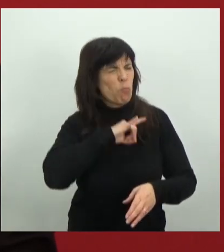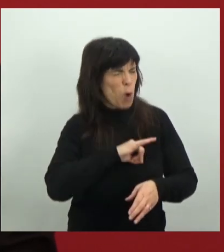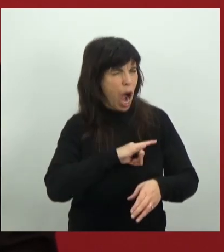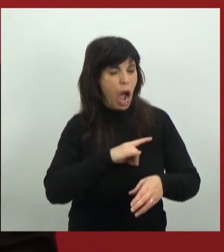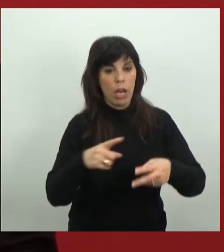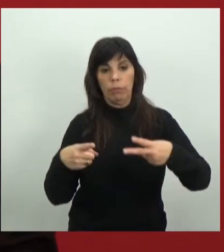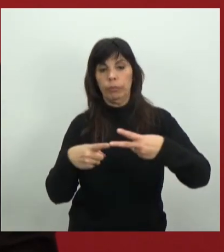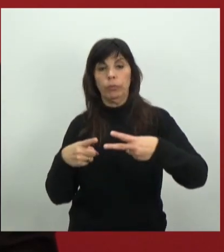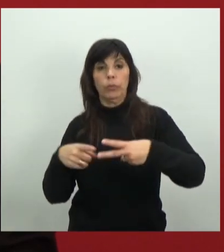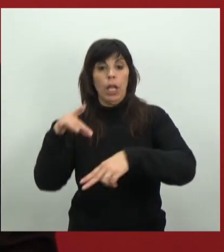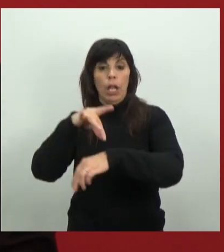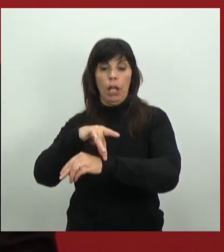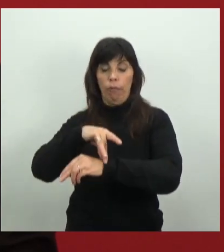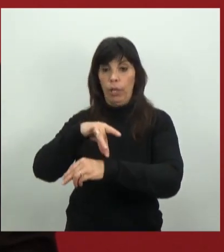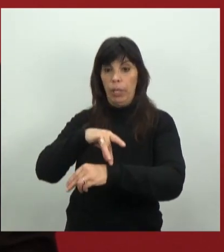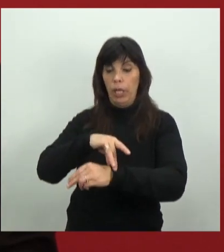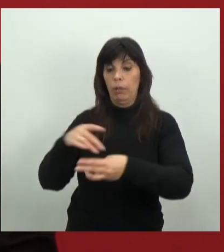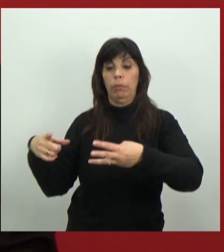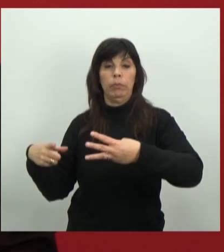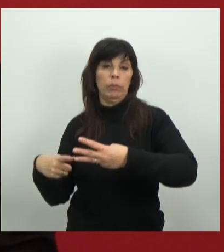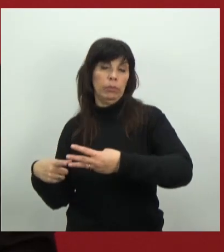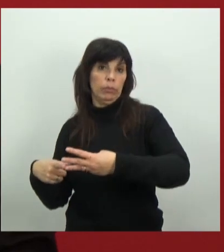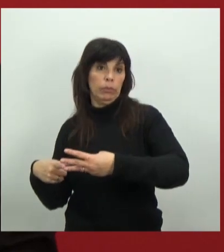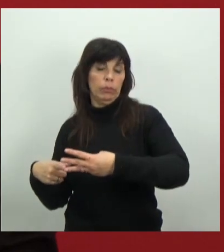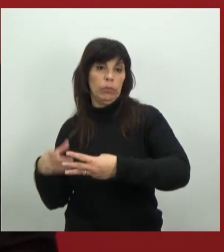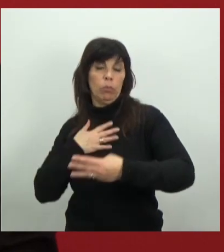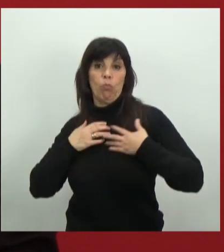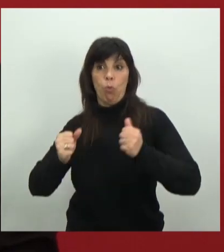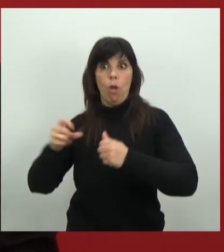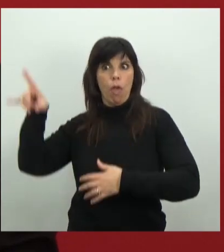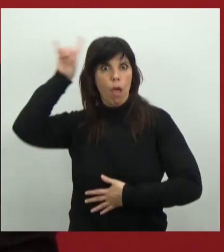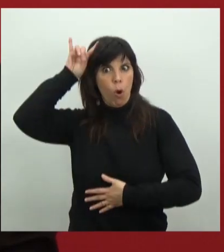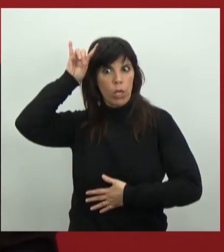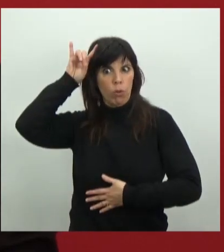con una enfermedad y un poder diabólico.